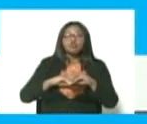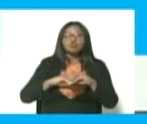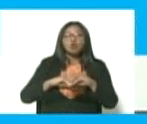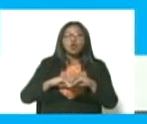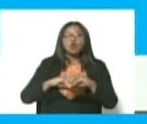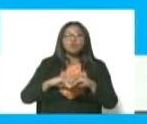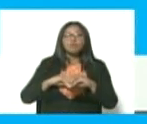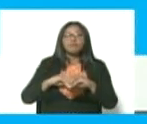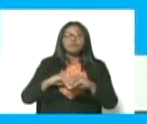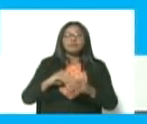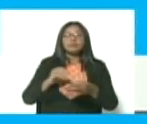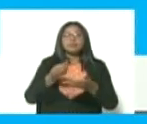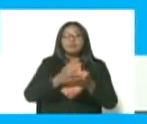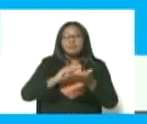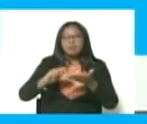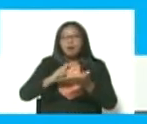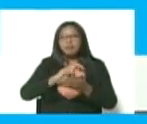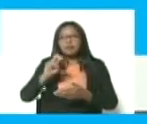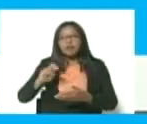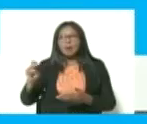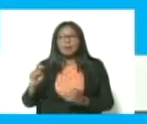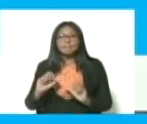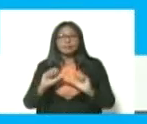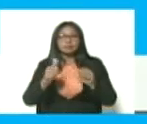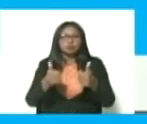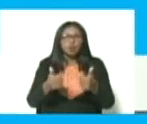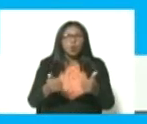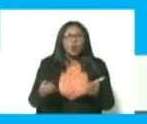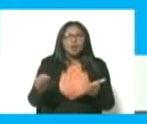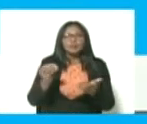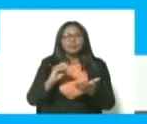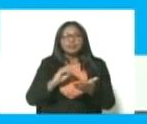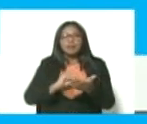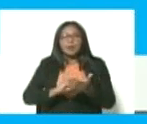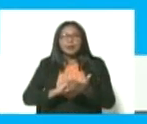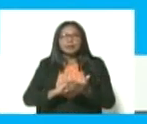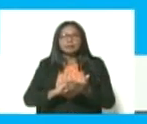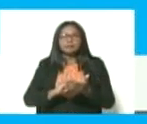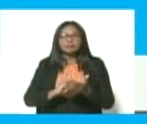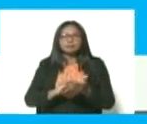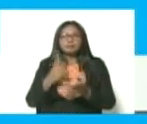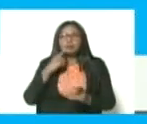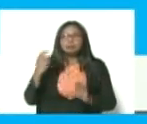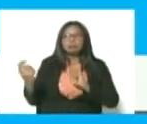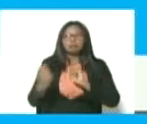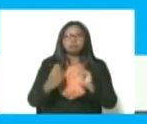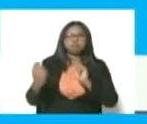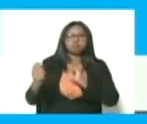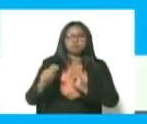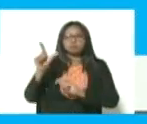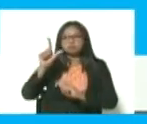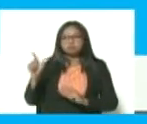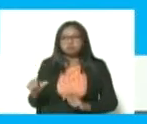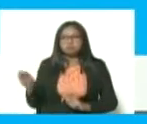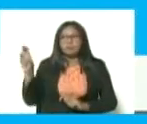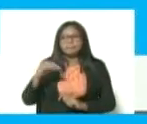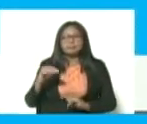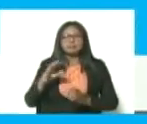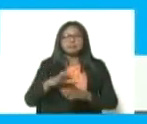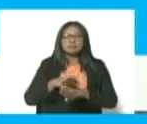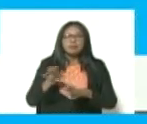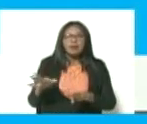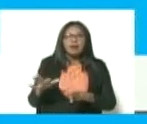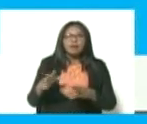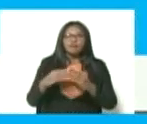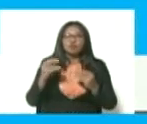comienzo en el proceso de tratamiento de la controversia del Esequibo. Es un nuevo comienzo, deja todo lo demás,